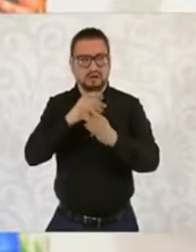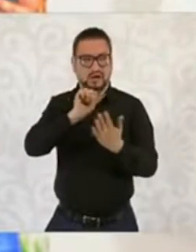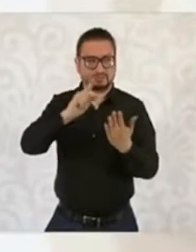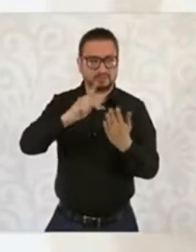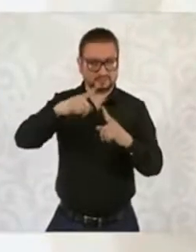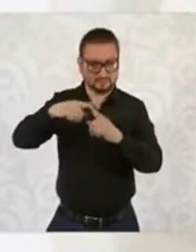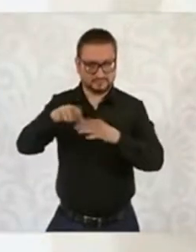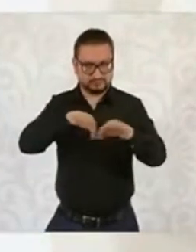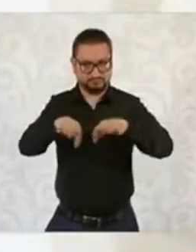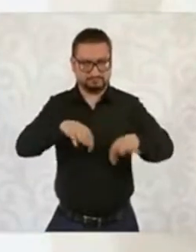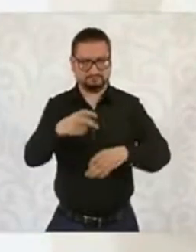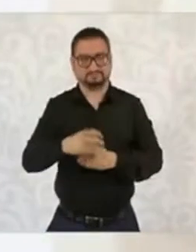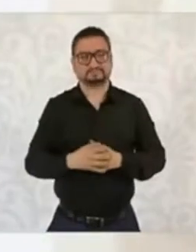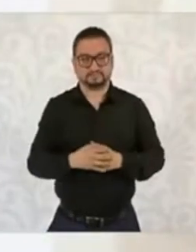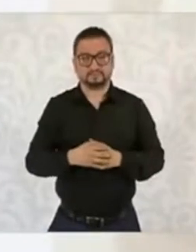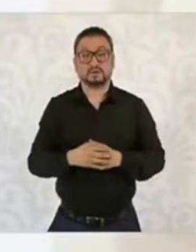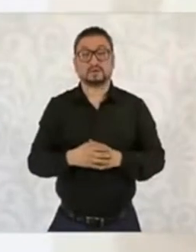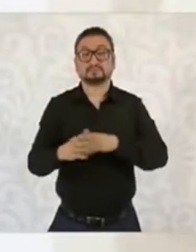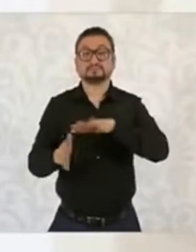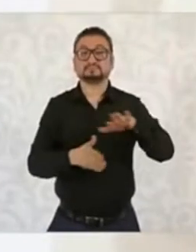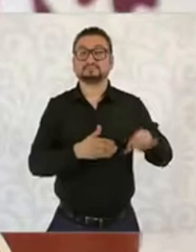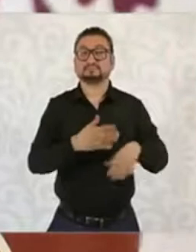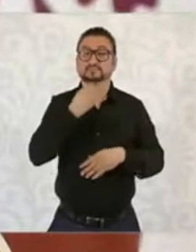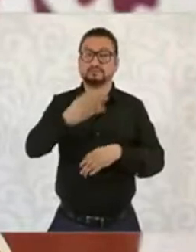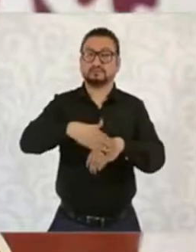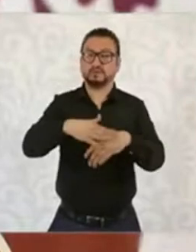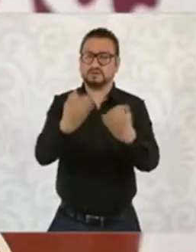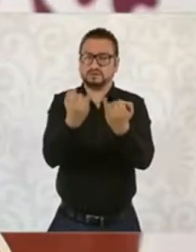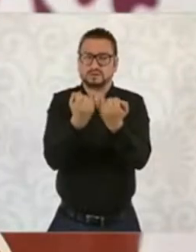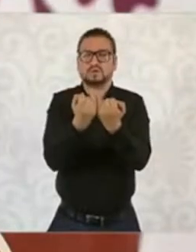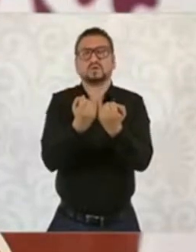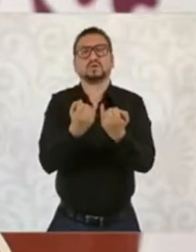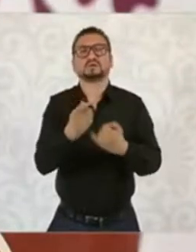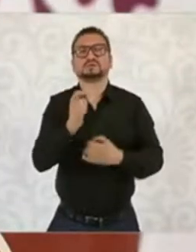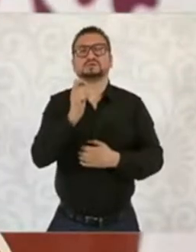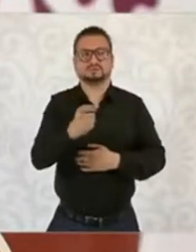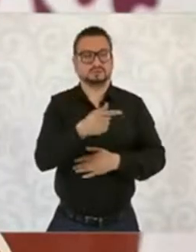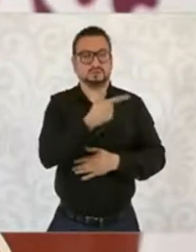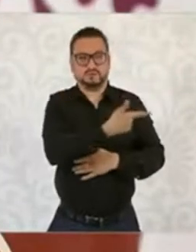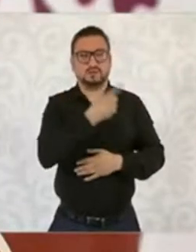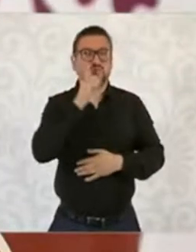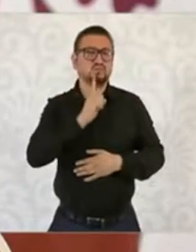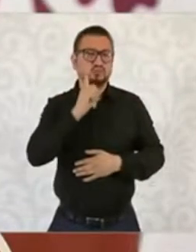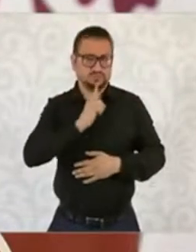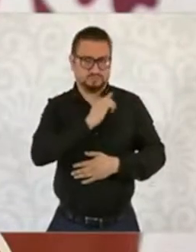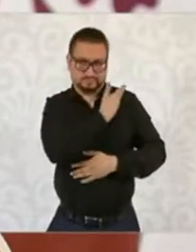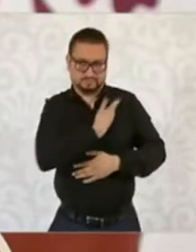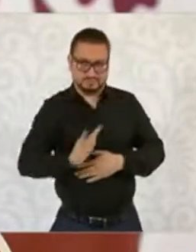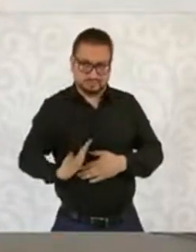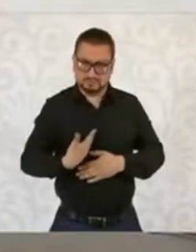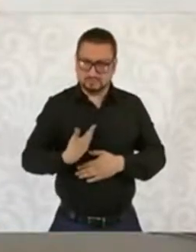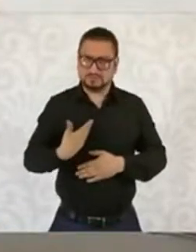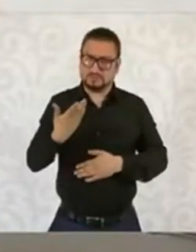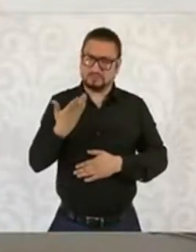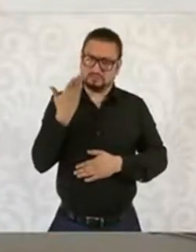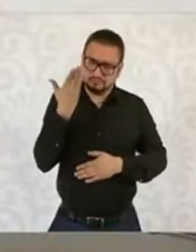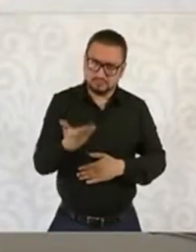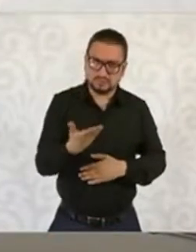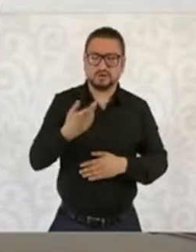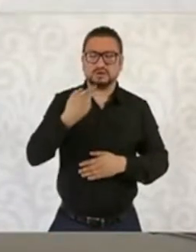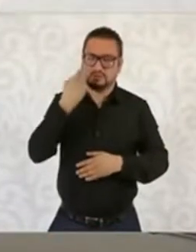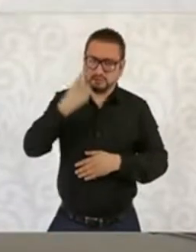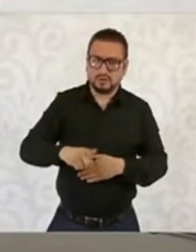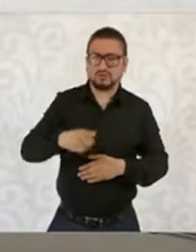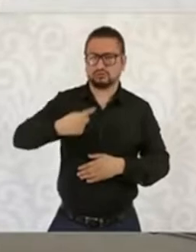Y bueno, pues comentarles también que lo que nos ha pedido nuestra presidenta es que avancemos con el